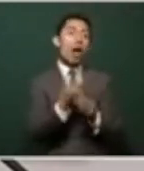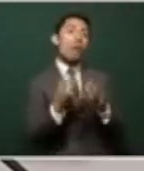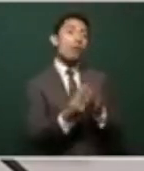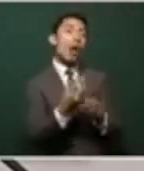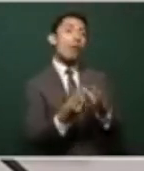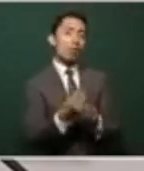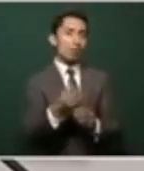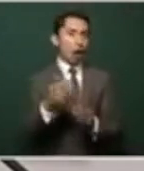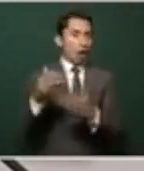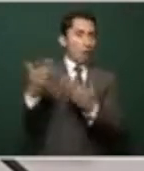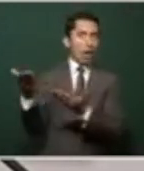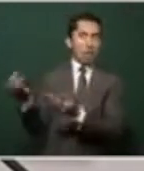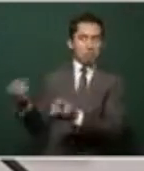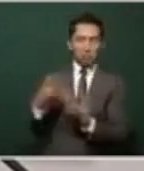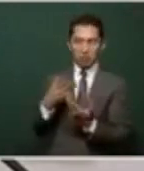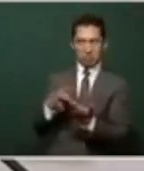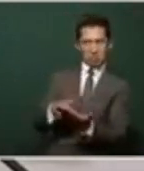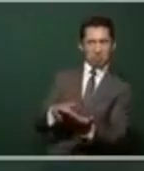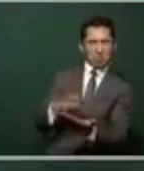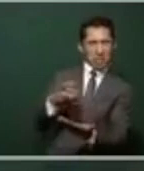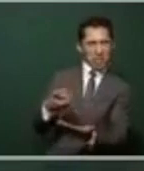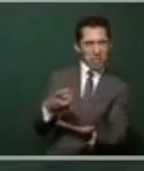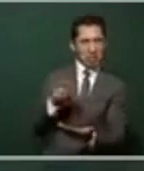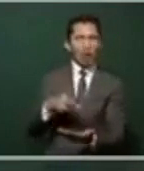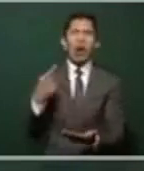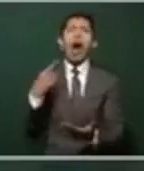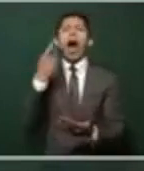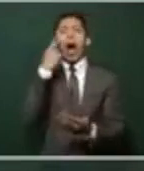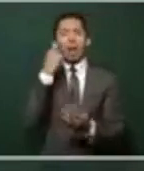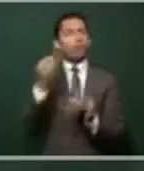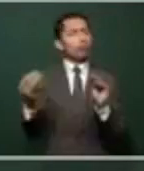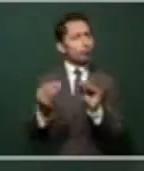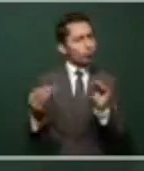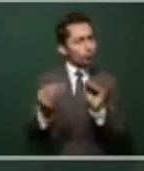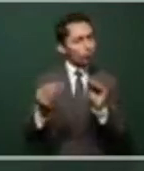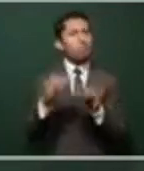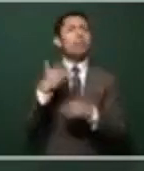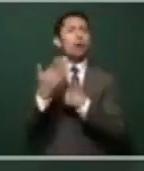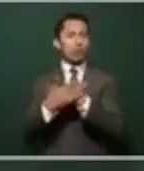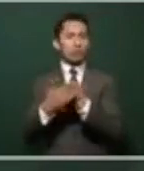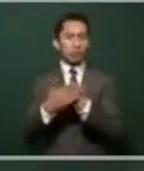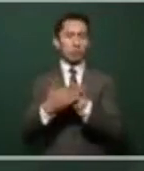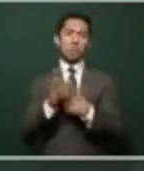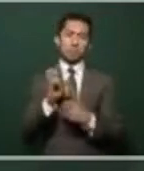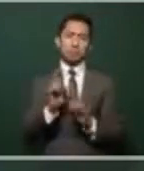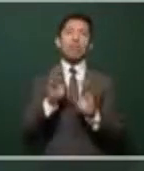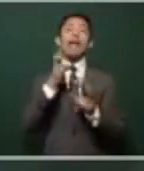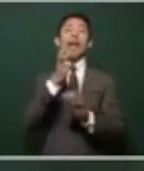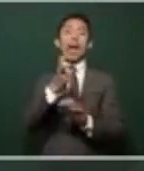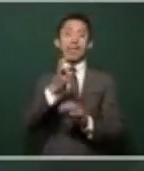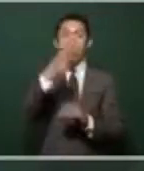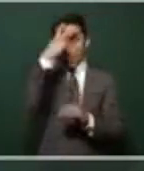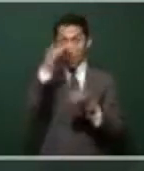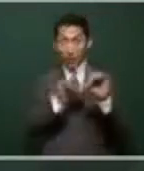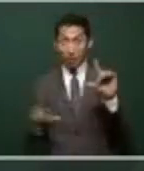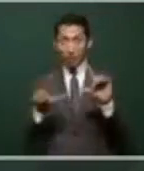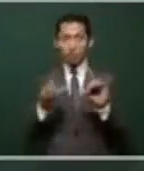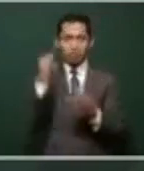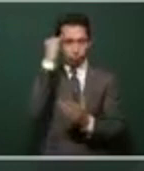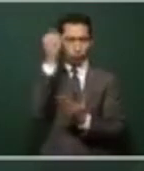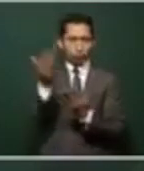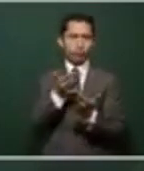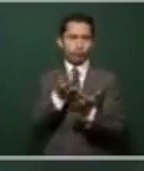A ver, sería bueno, debatir. ¿Surgió esa propuesta de México? Ya no hablemos que si